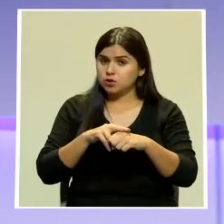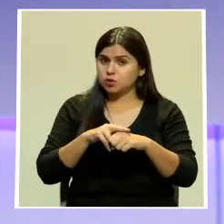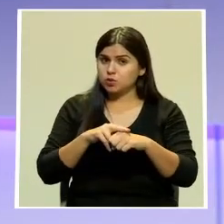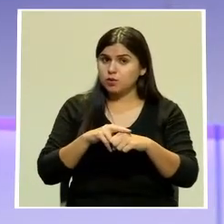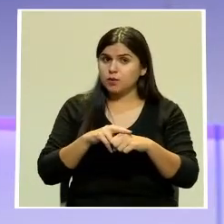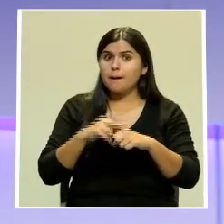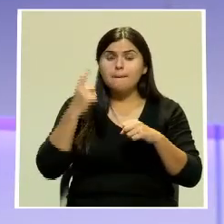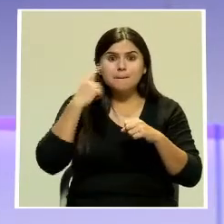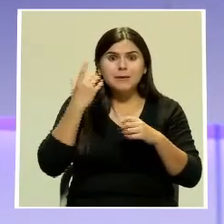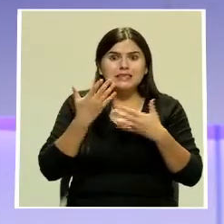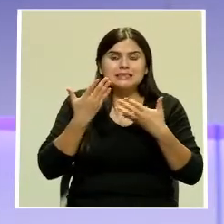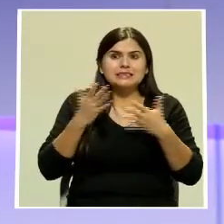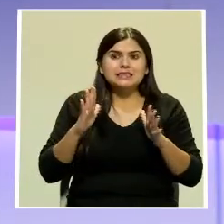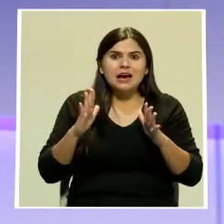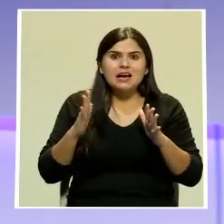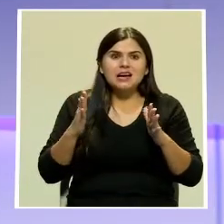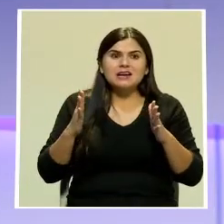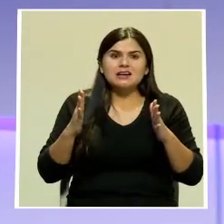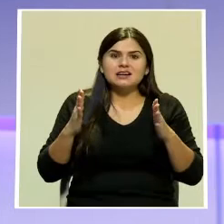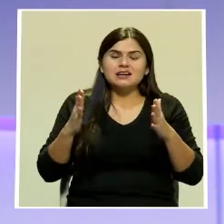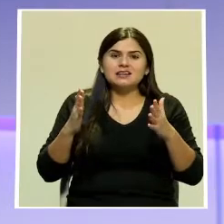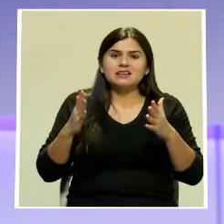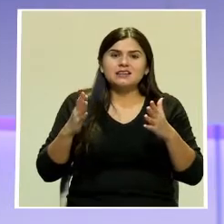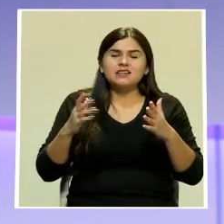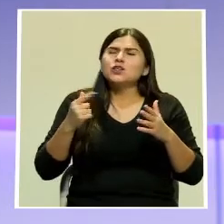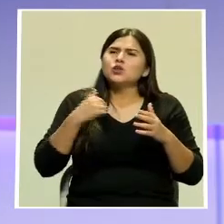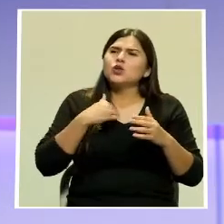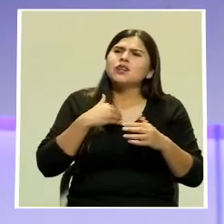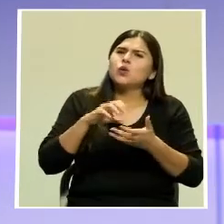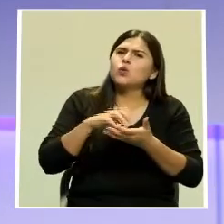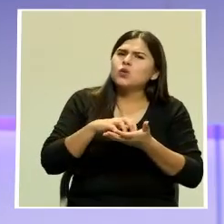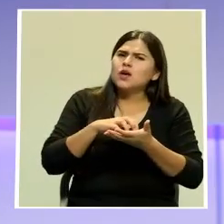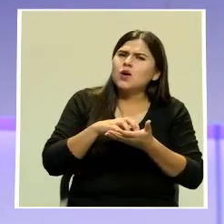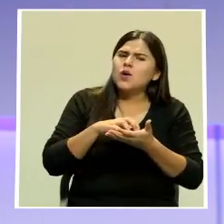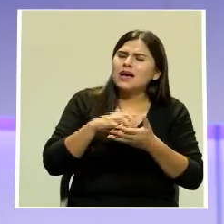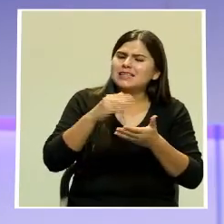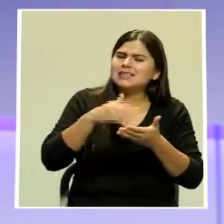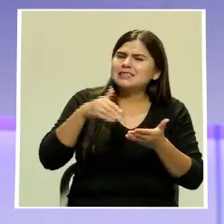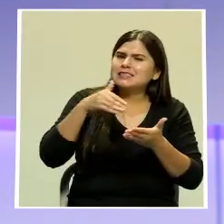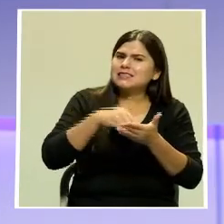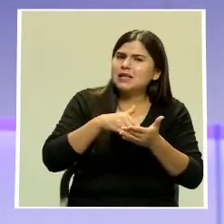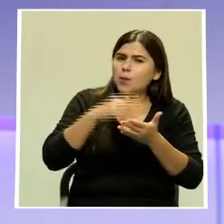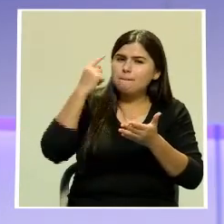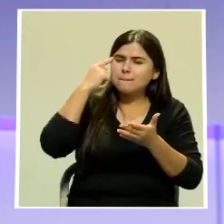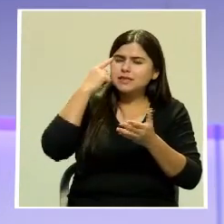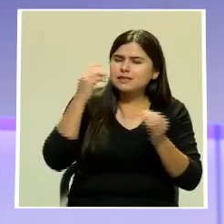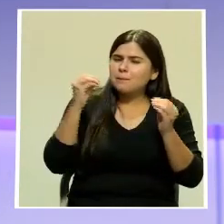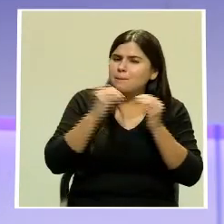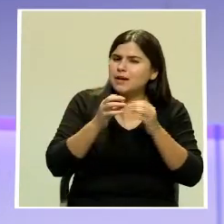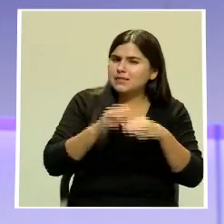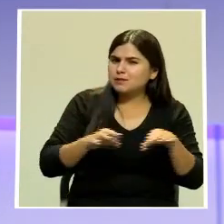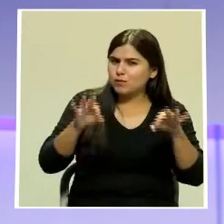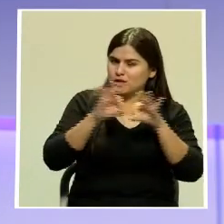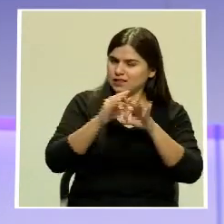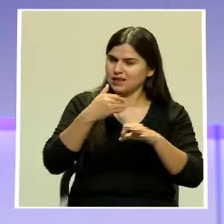para dejar una duda, pero es el centro de pensamiento más importante que tiene el